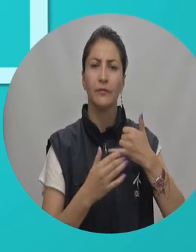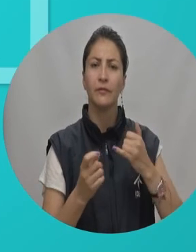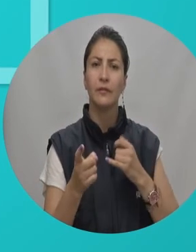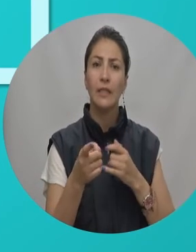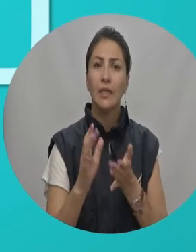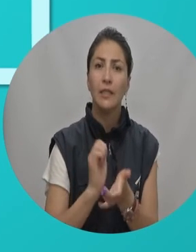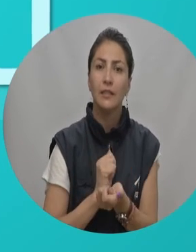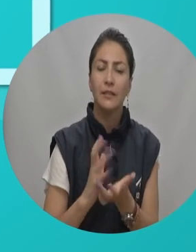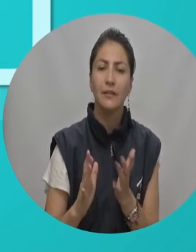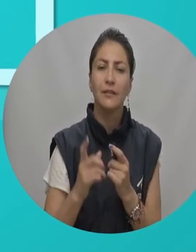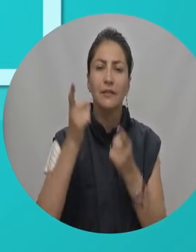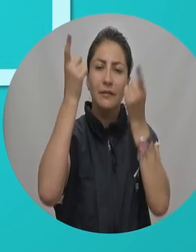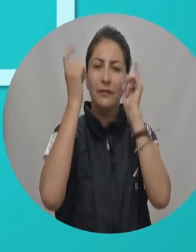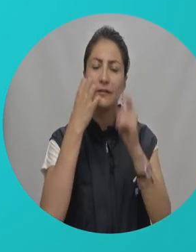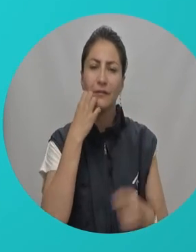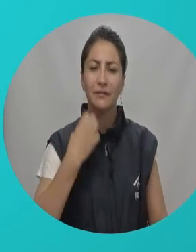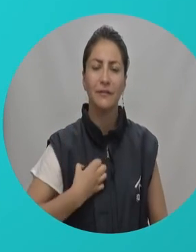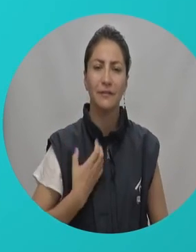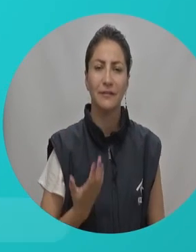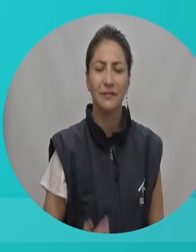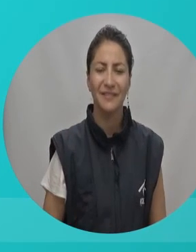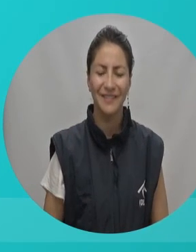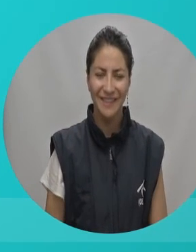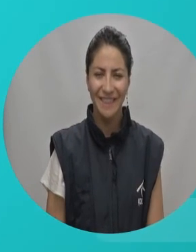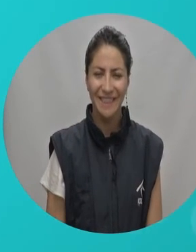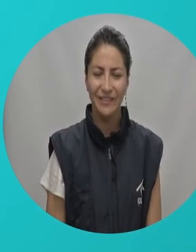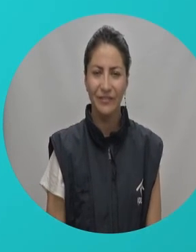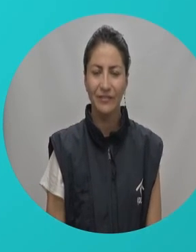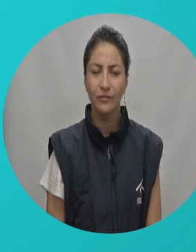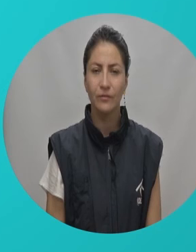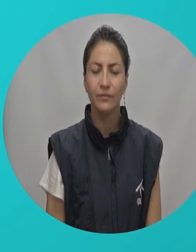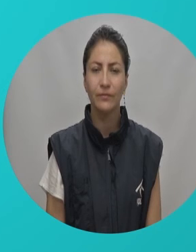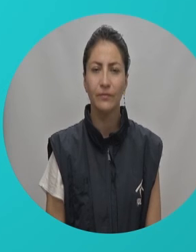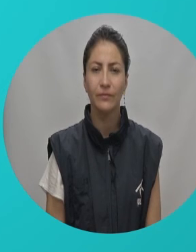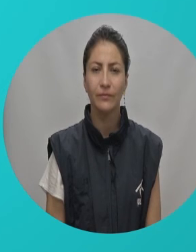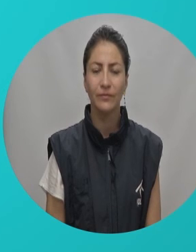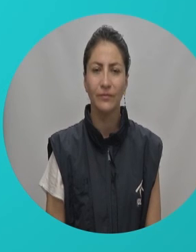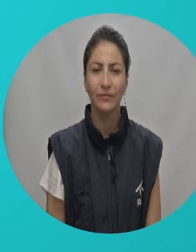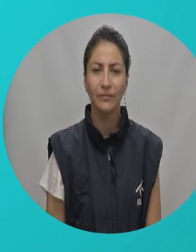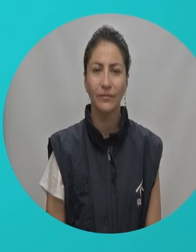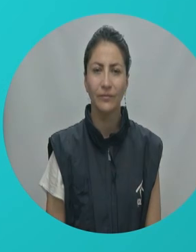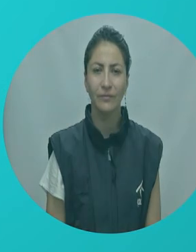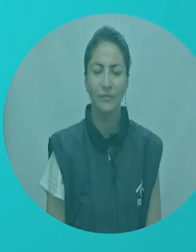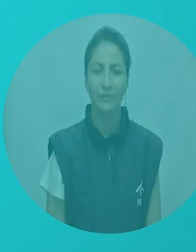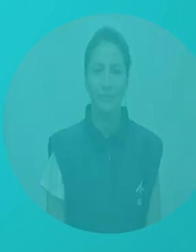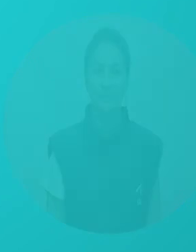pronósticos y alertas a nivel municipal. Disponible gratis para iOS y Android.